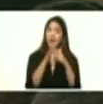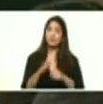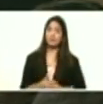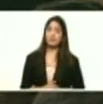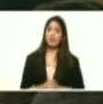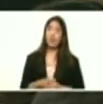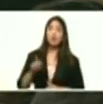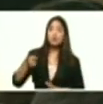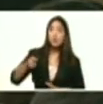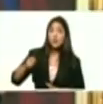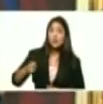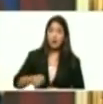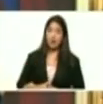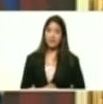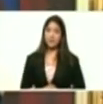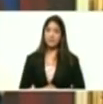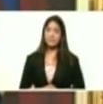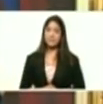su llave,